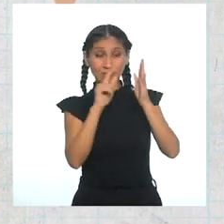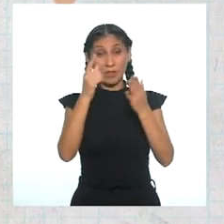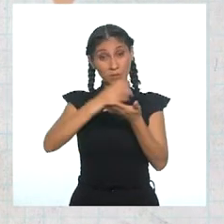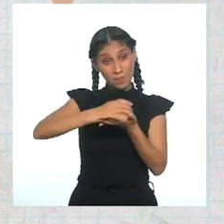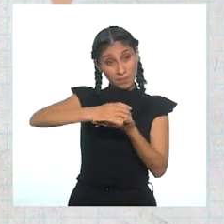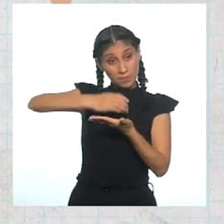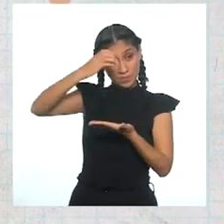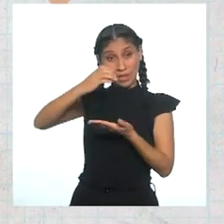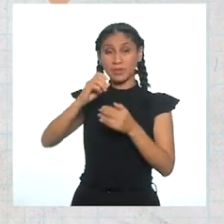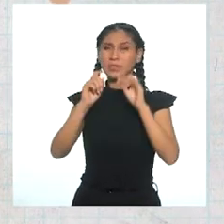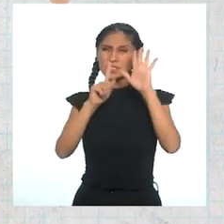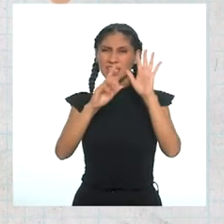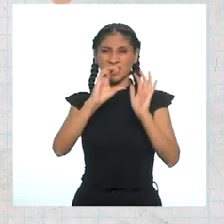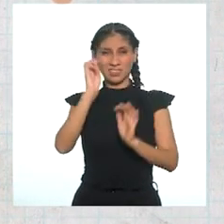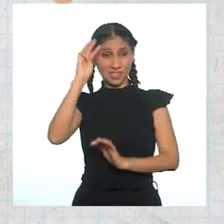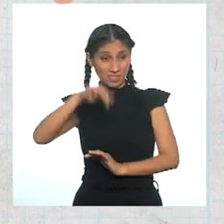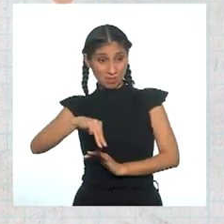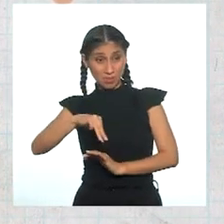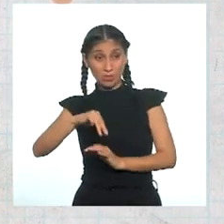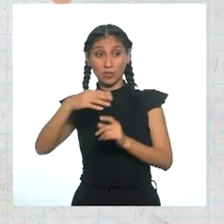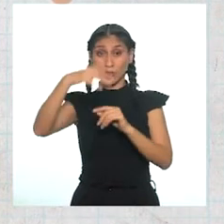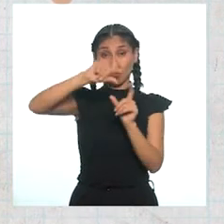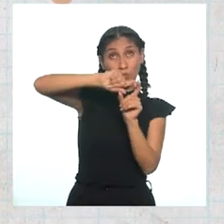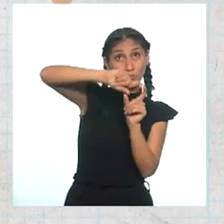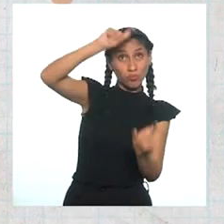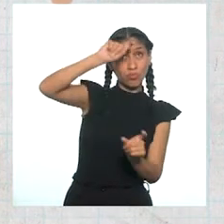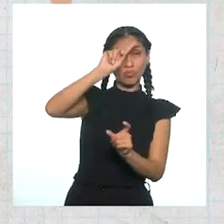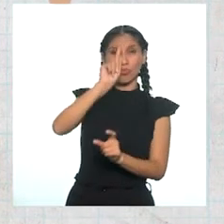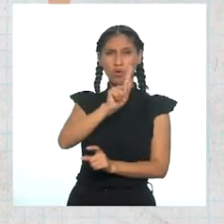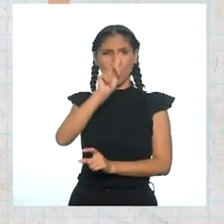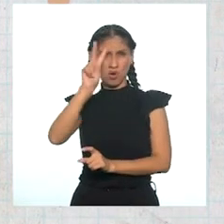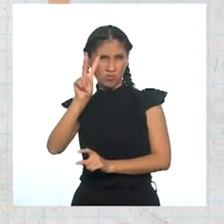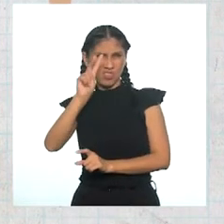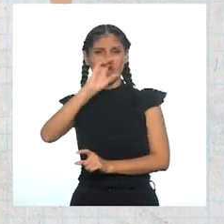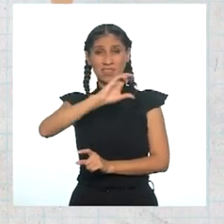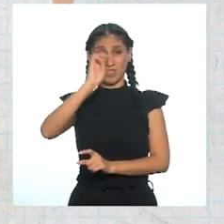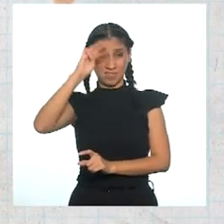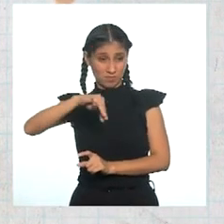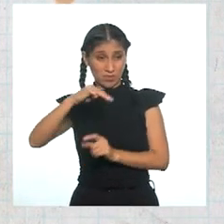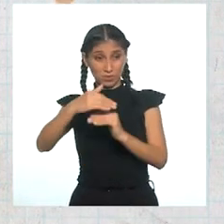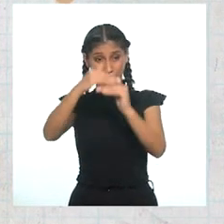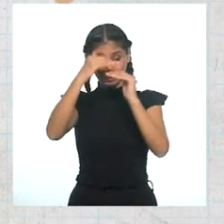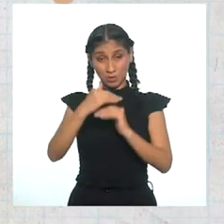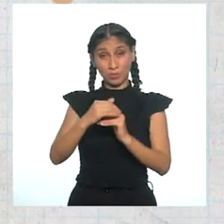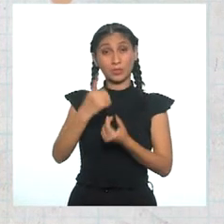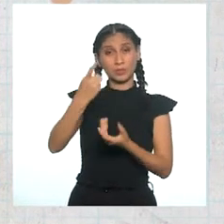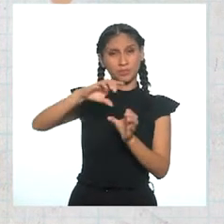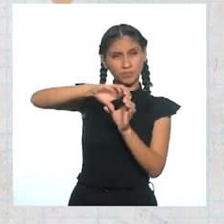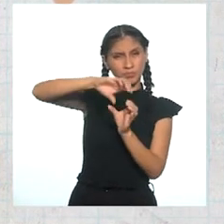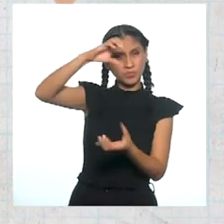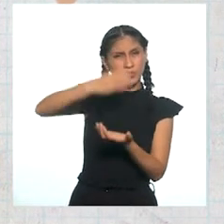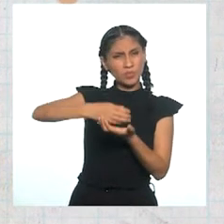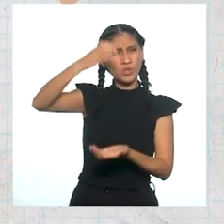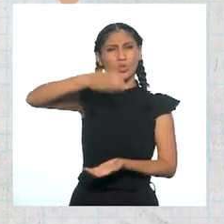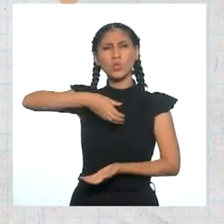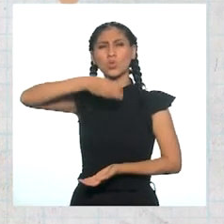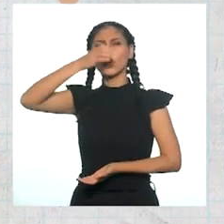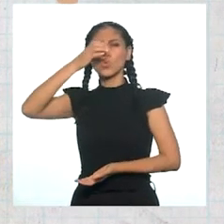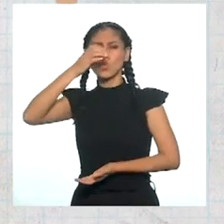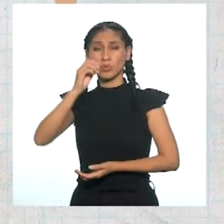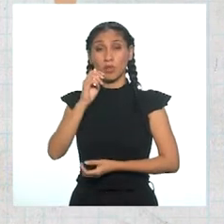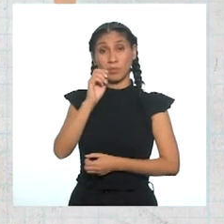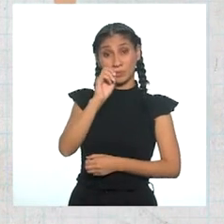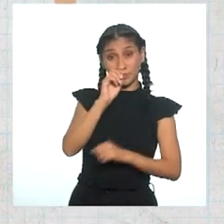centímetros de diámetro y 11 centímetros de altura. Toma todo de 6 centímetros de diámetro